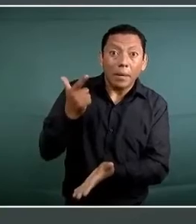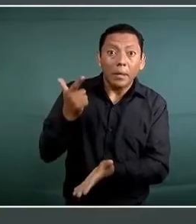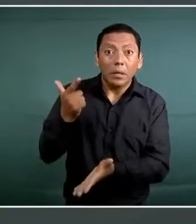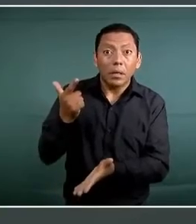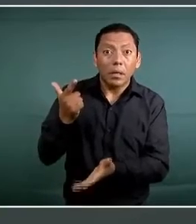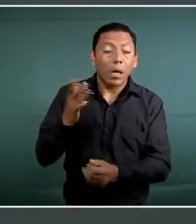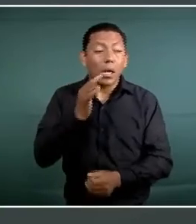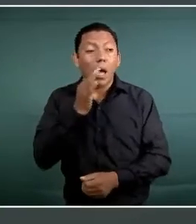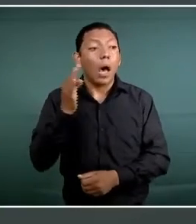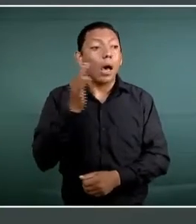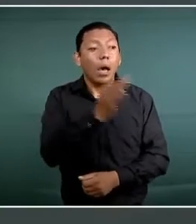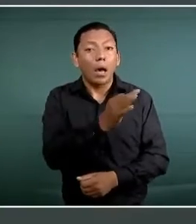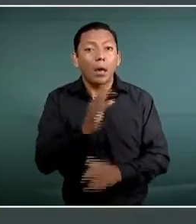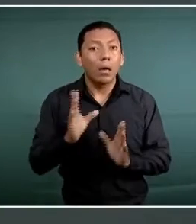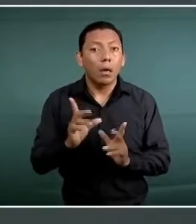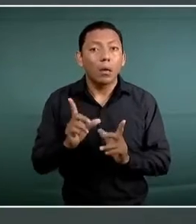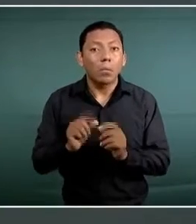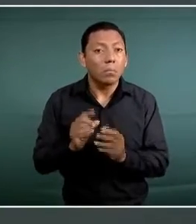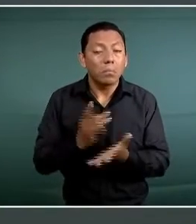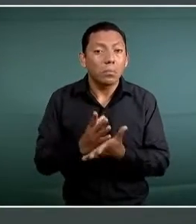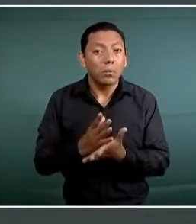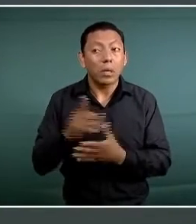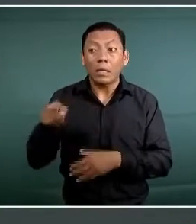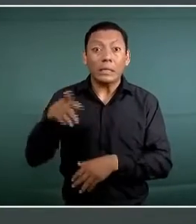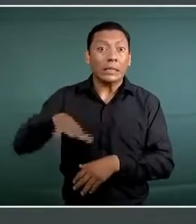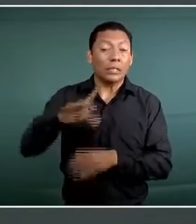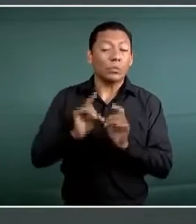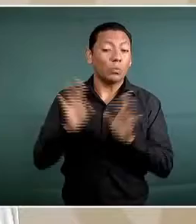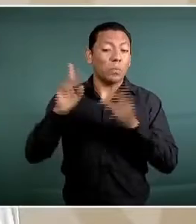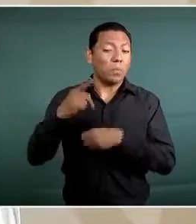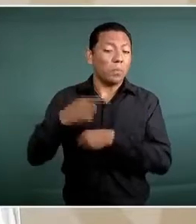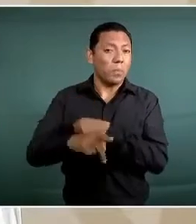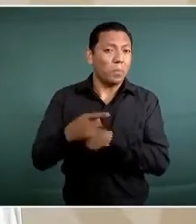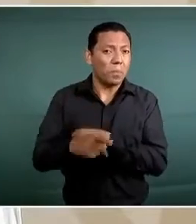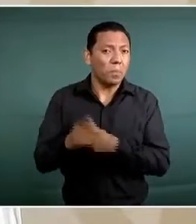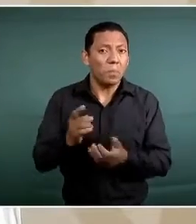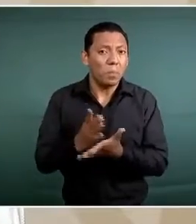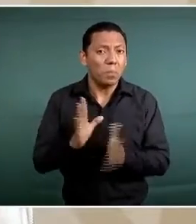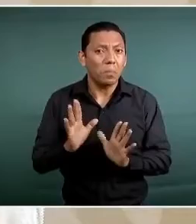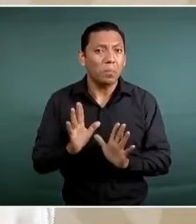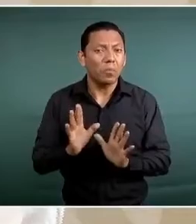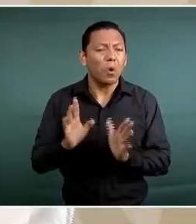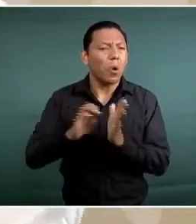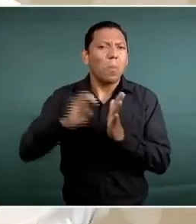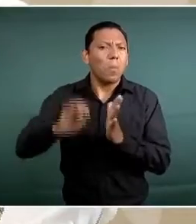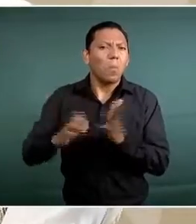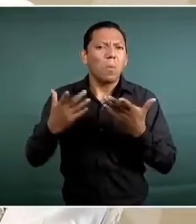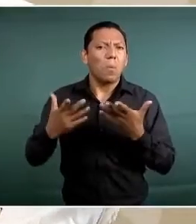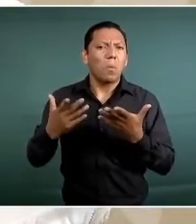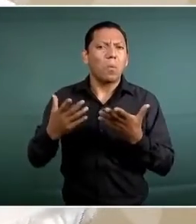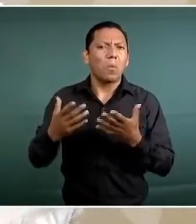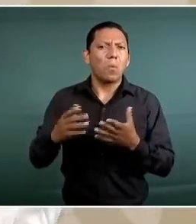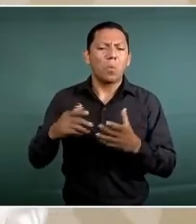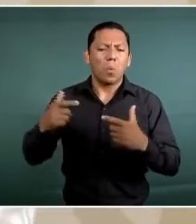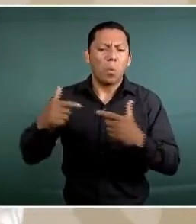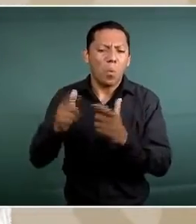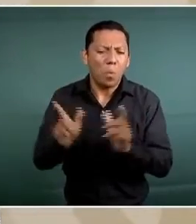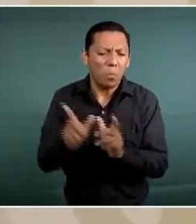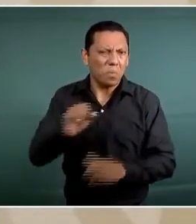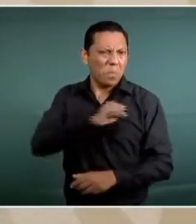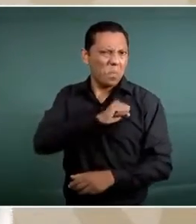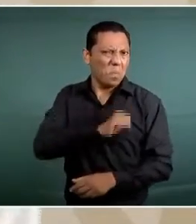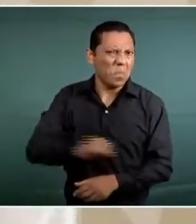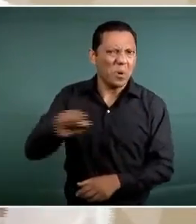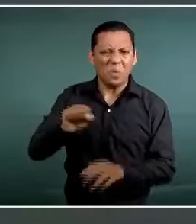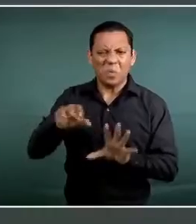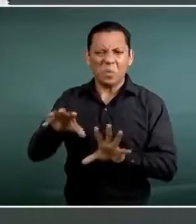peligrosidad, si detenían a una banda, si